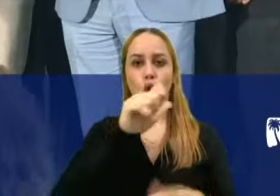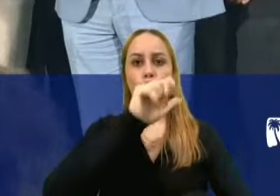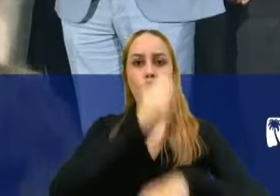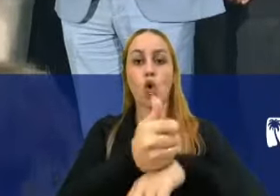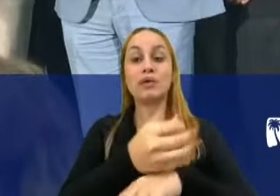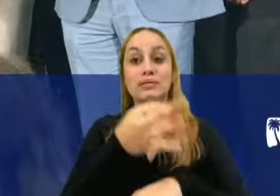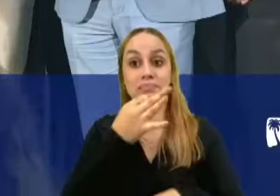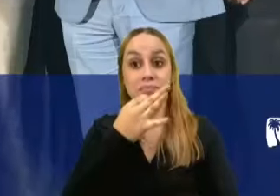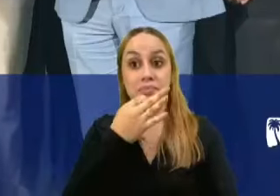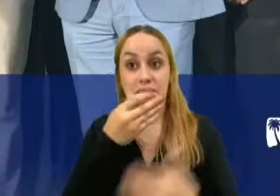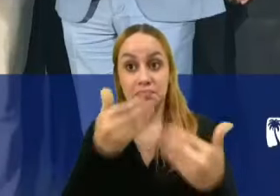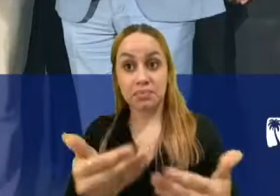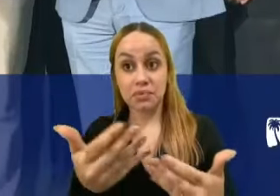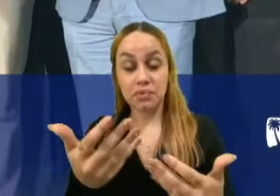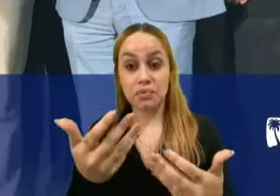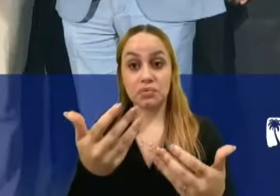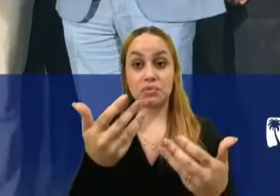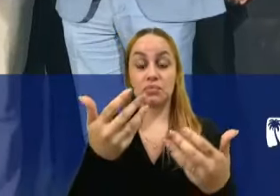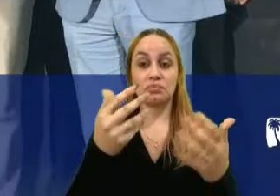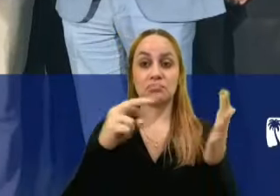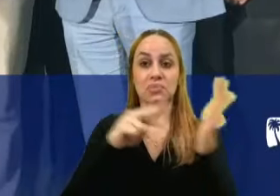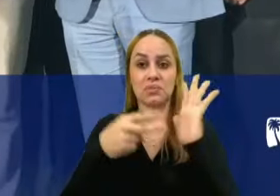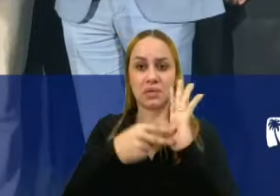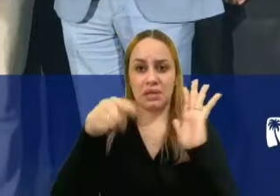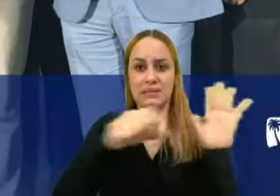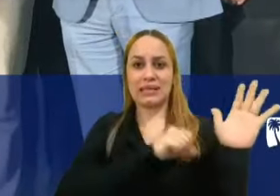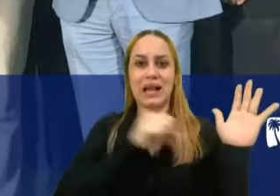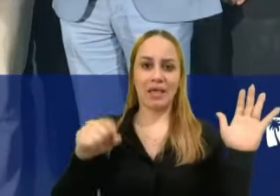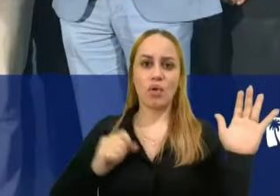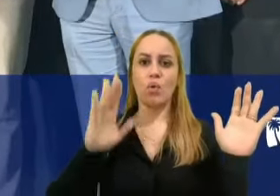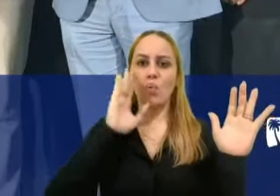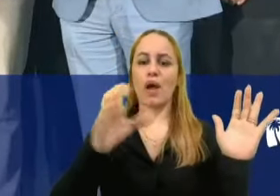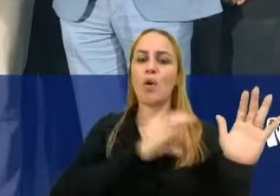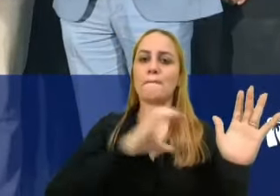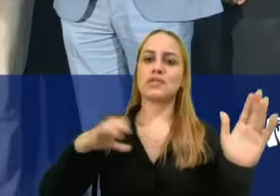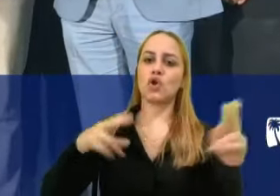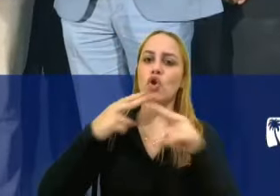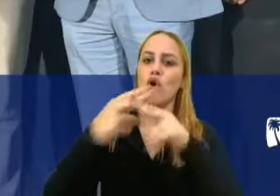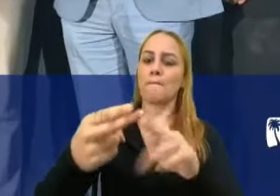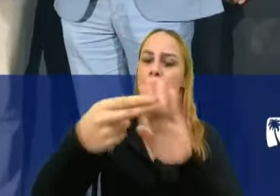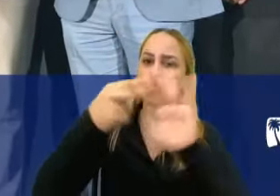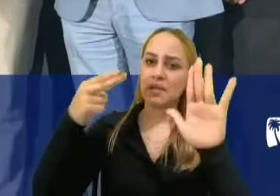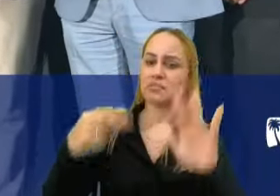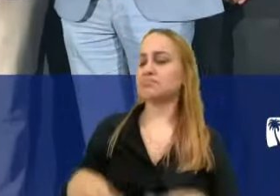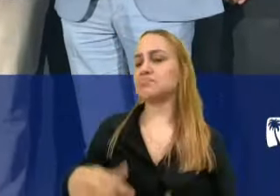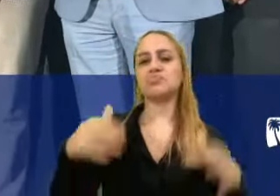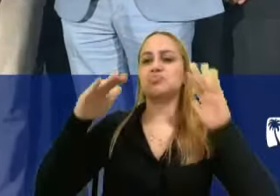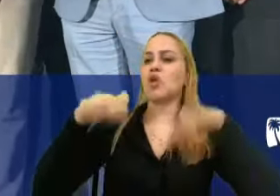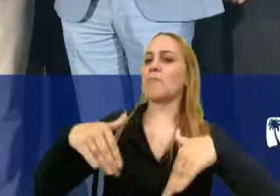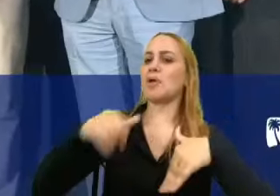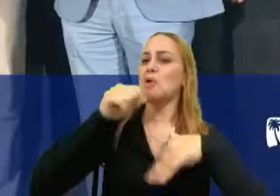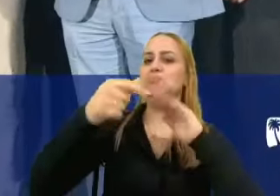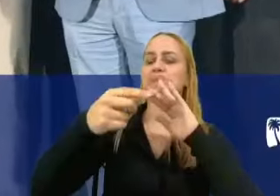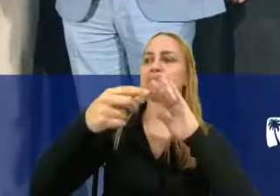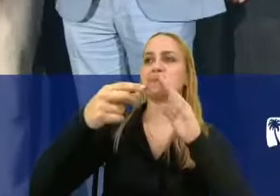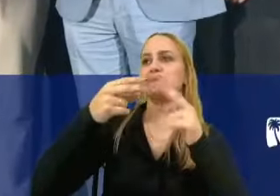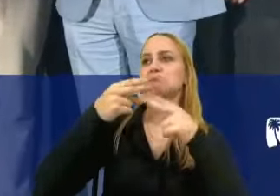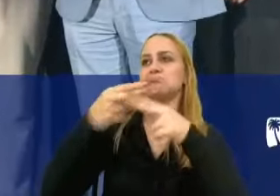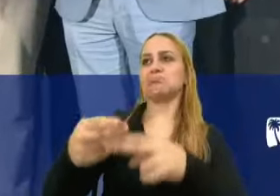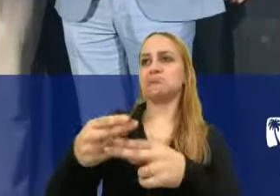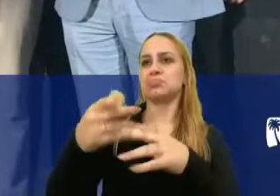la de la legislación muchos de los problemas que hubo con la que hay con la legislación y la junta es